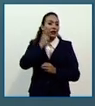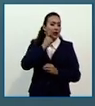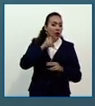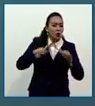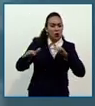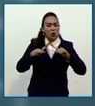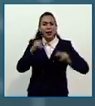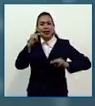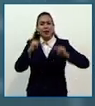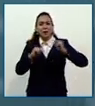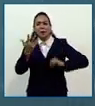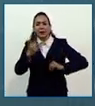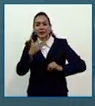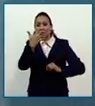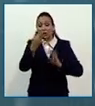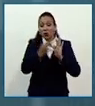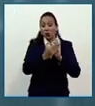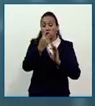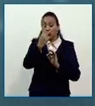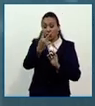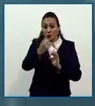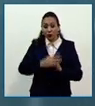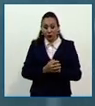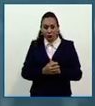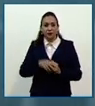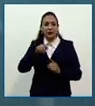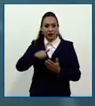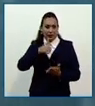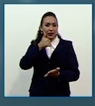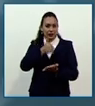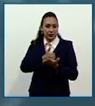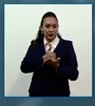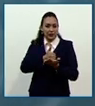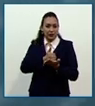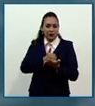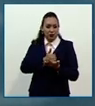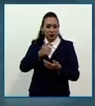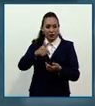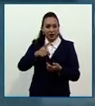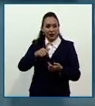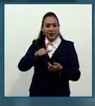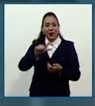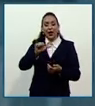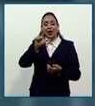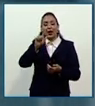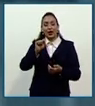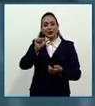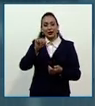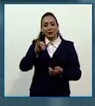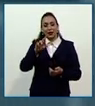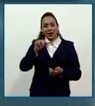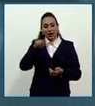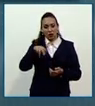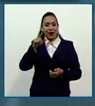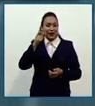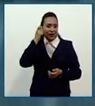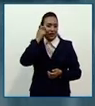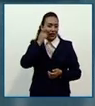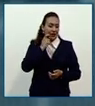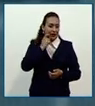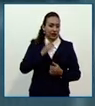de magnitud preliminar 5.2 se registró en la ciudad, precisamente en Ciudad Altamirano, le digo allá en Guerrero, y sonó